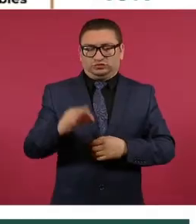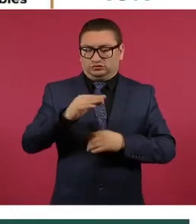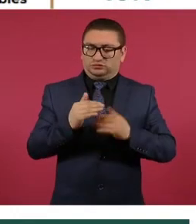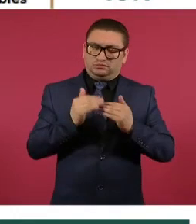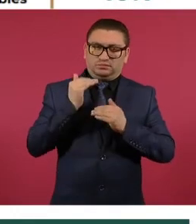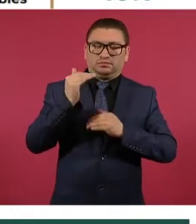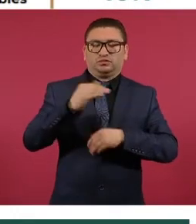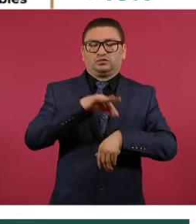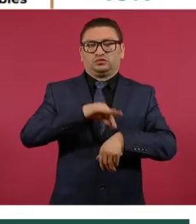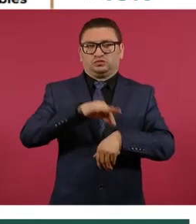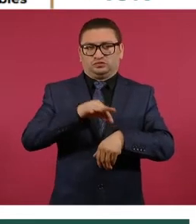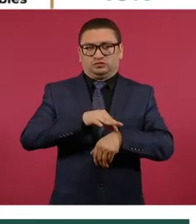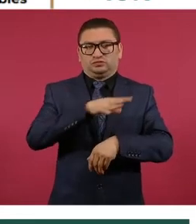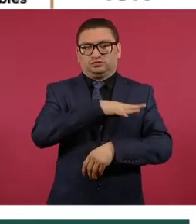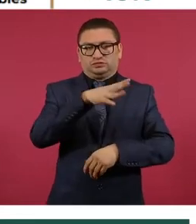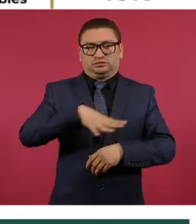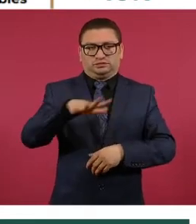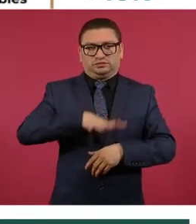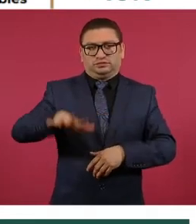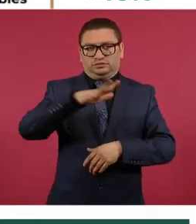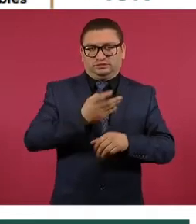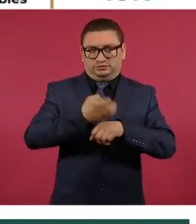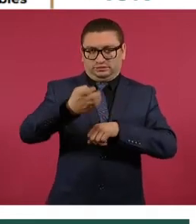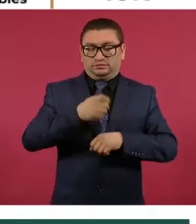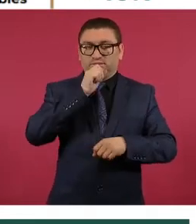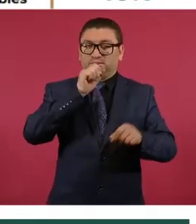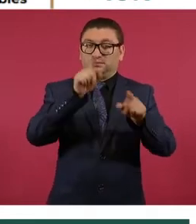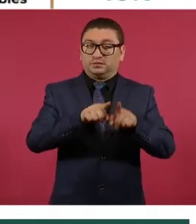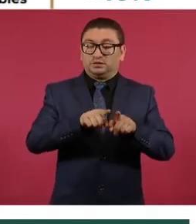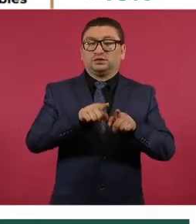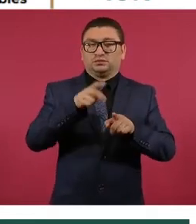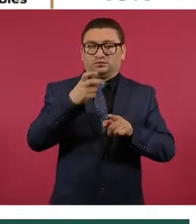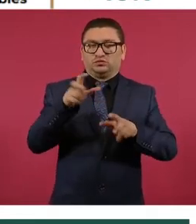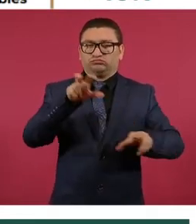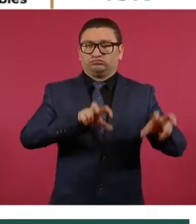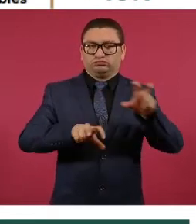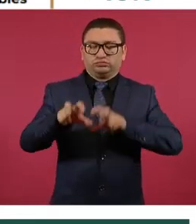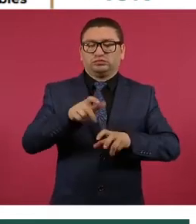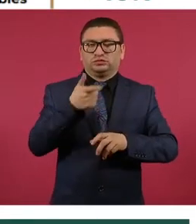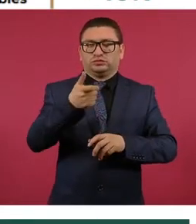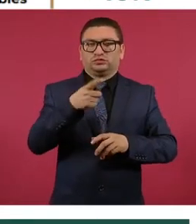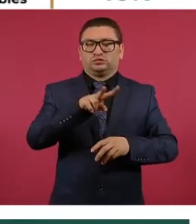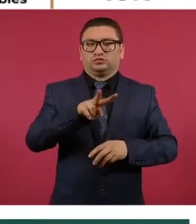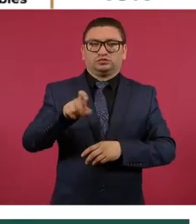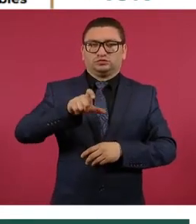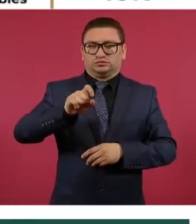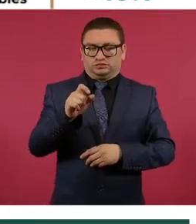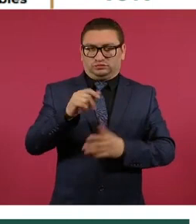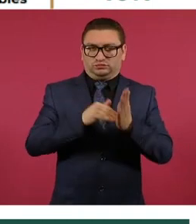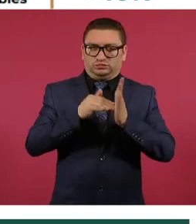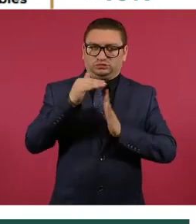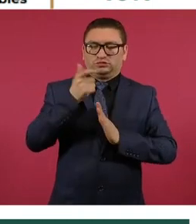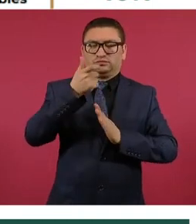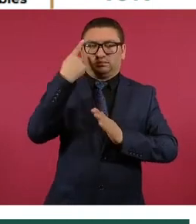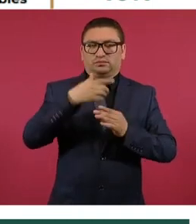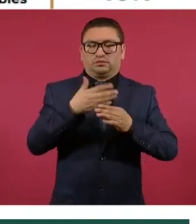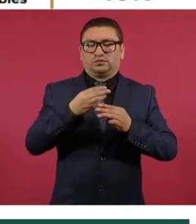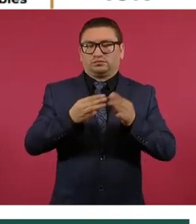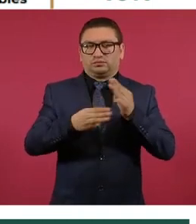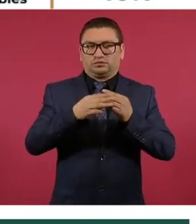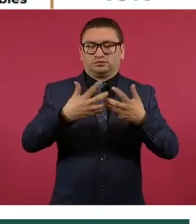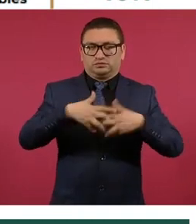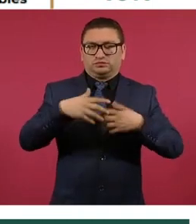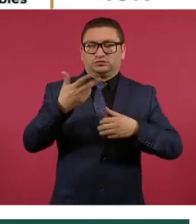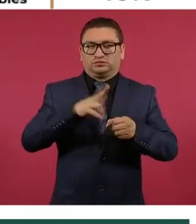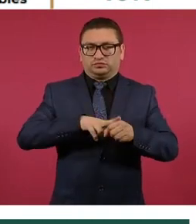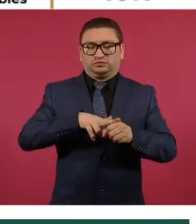médicos y médicas generales en ese estado también se ha hecho una inversión de 220 millones de pesos solo en equipo en